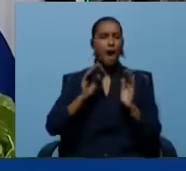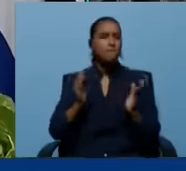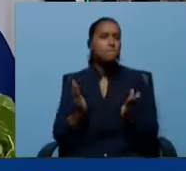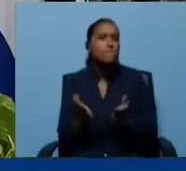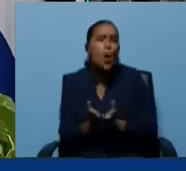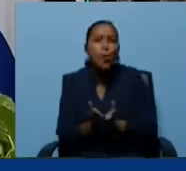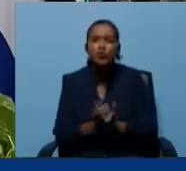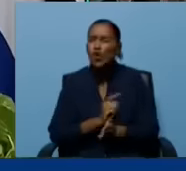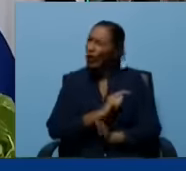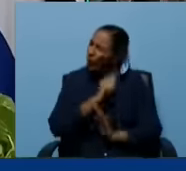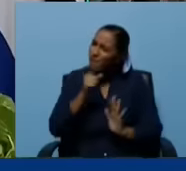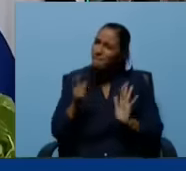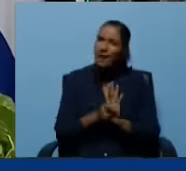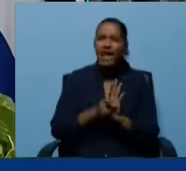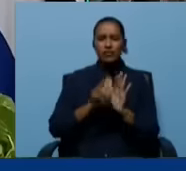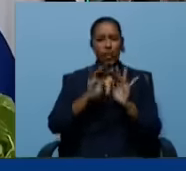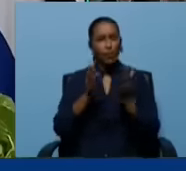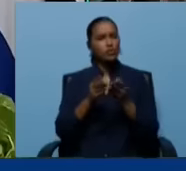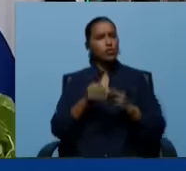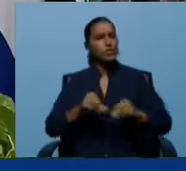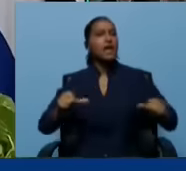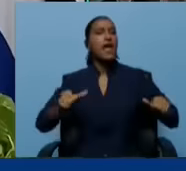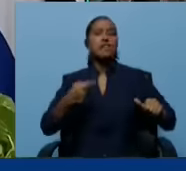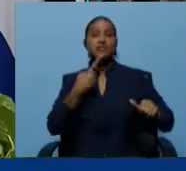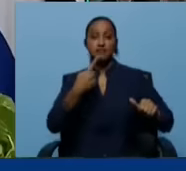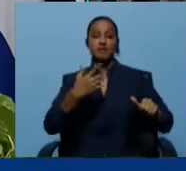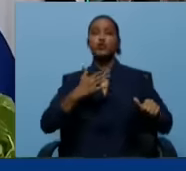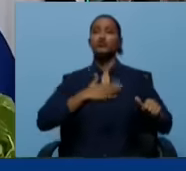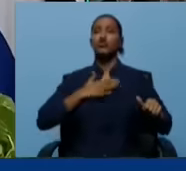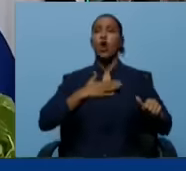en nombre de la democracia.